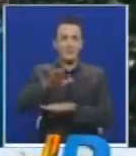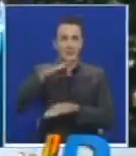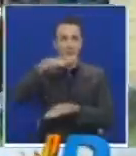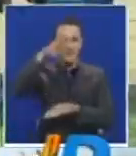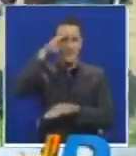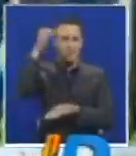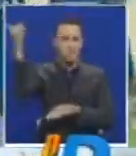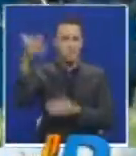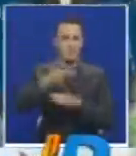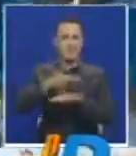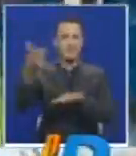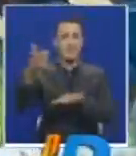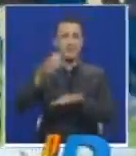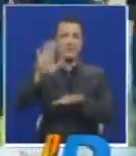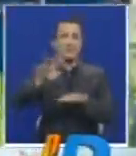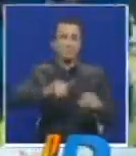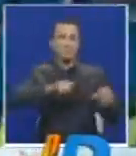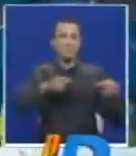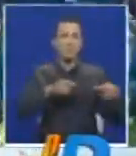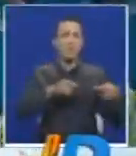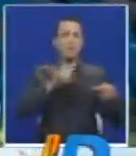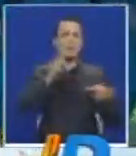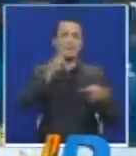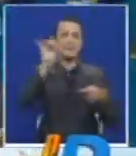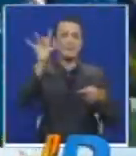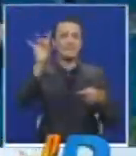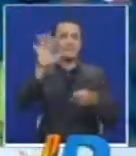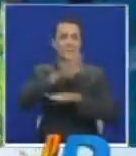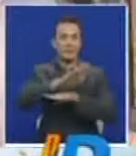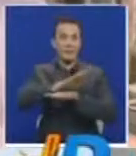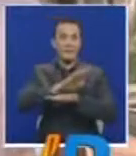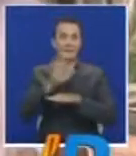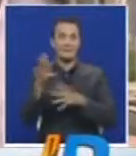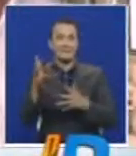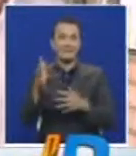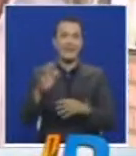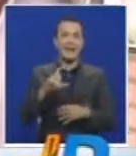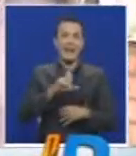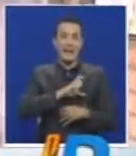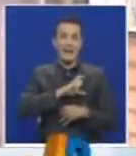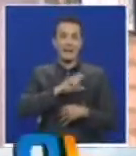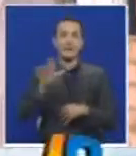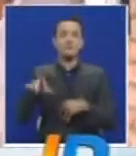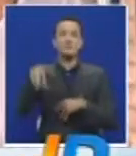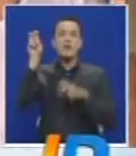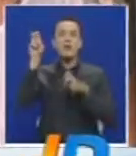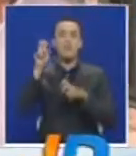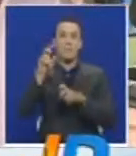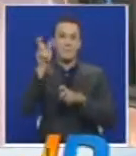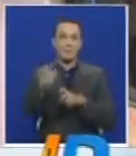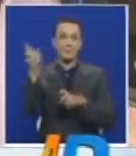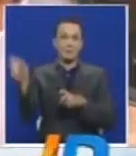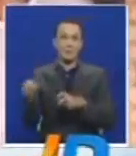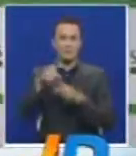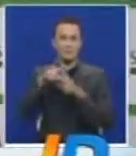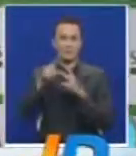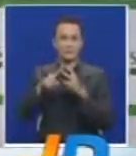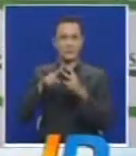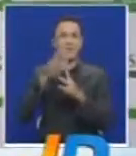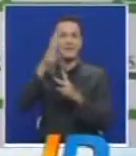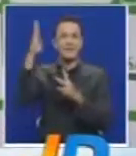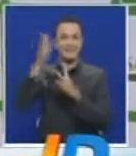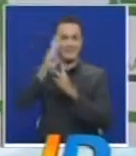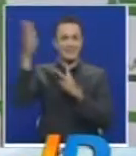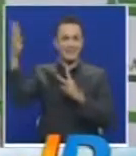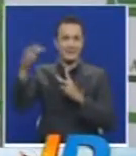Independiente Medellín recibe al Deportivo Cali a las 3:15 de la tarde. El onceno verde y blanco tendrá el debut de dos barranquilleros. Un momento importante en mi vida